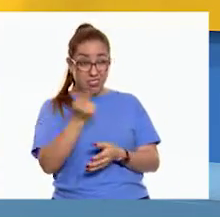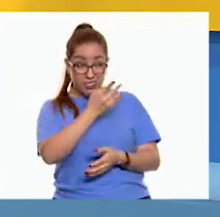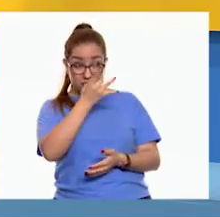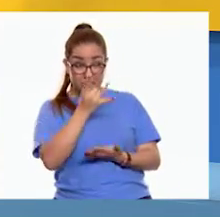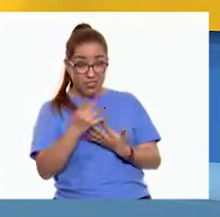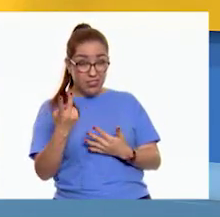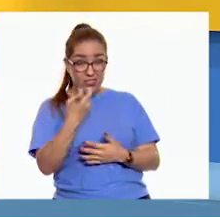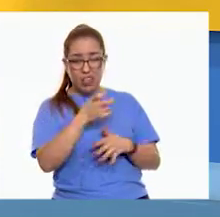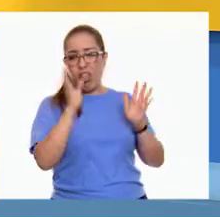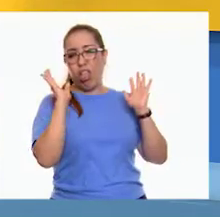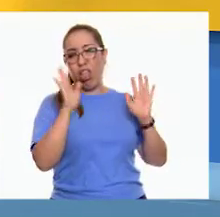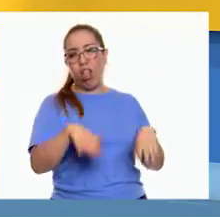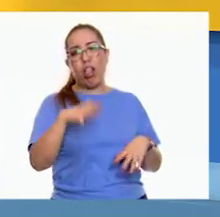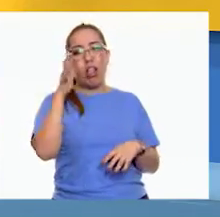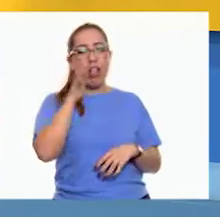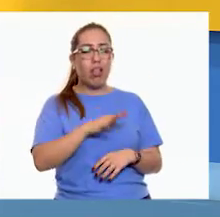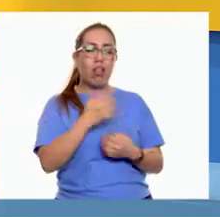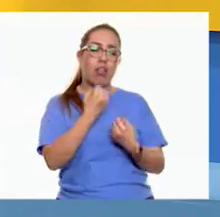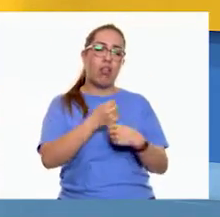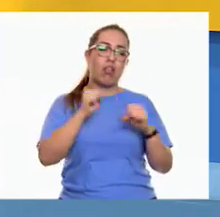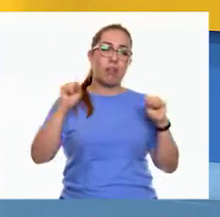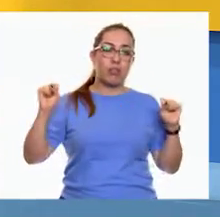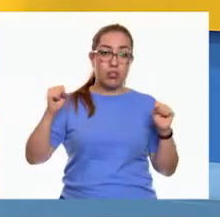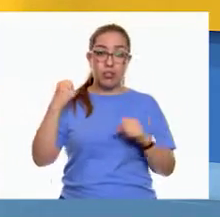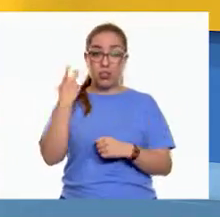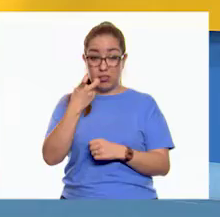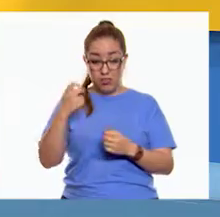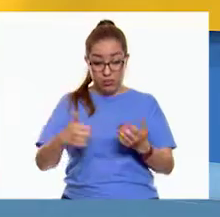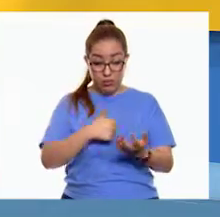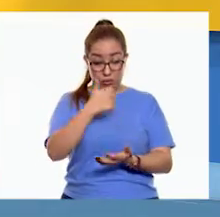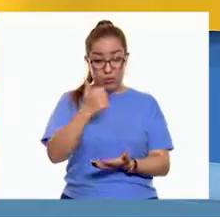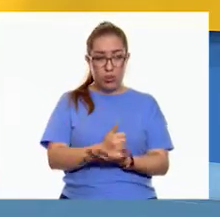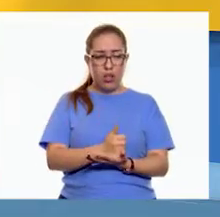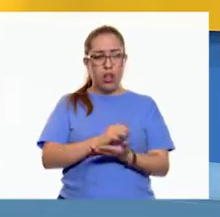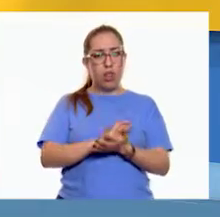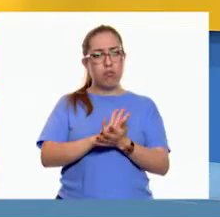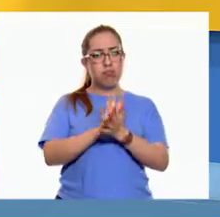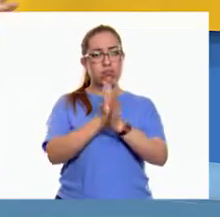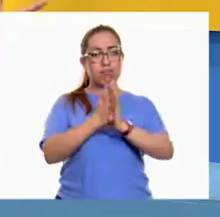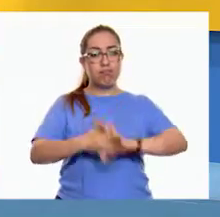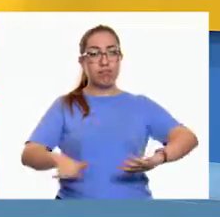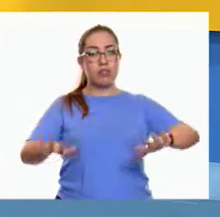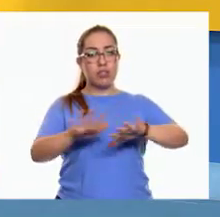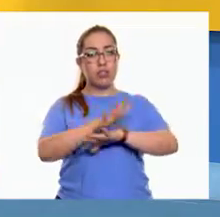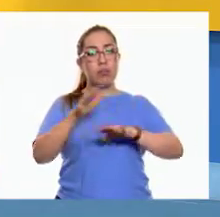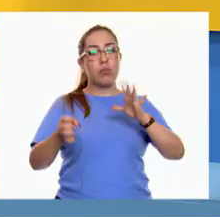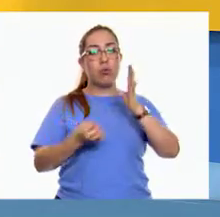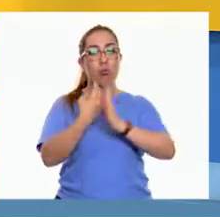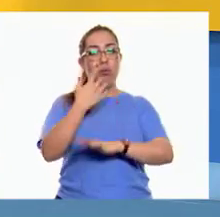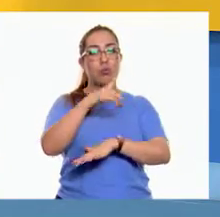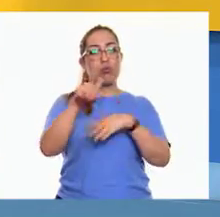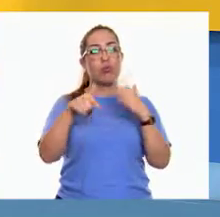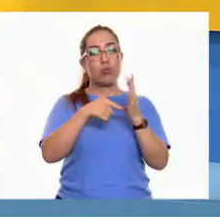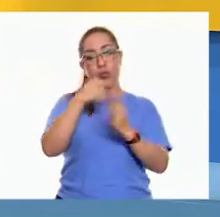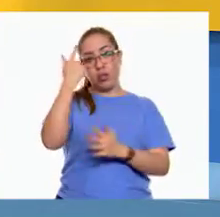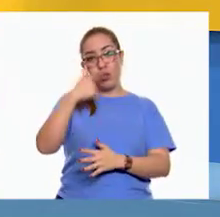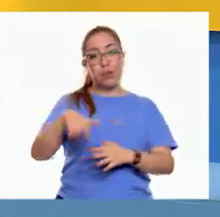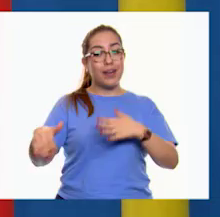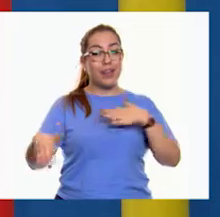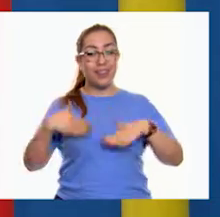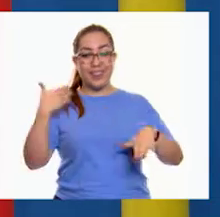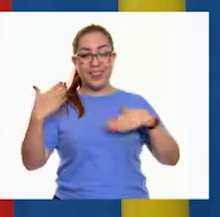lo que veremos en este punto que el panorama urbano se fue adaptando con la construcción de nuevos centros de entretenimiento para las